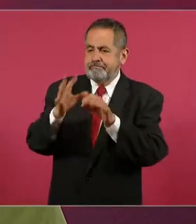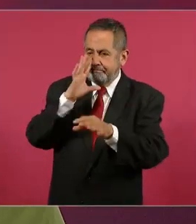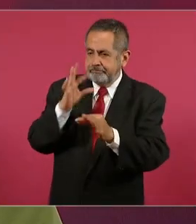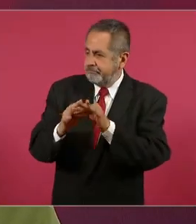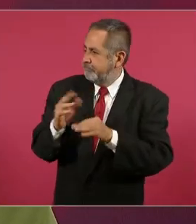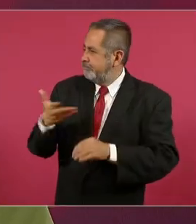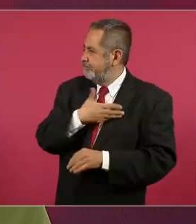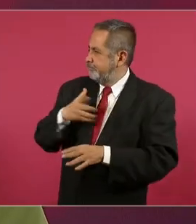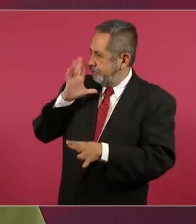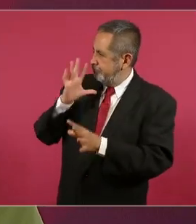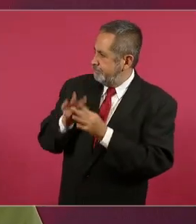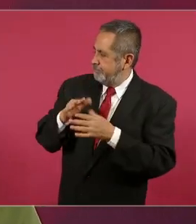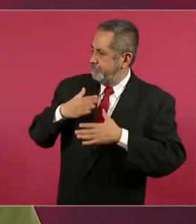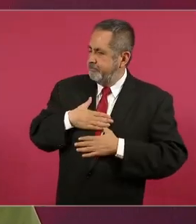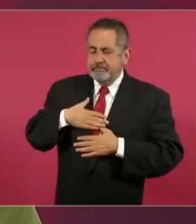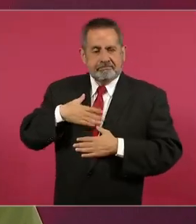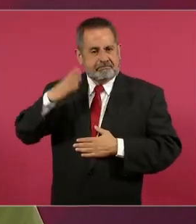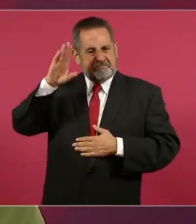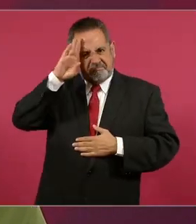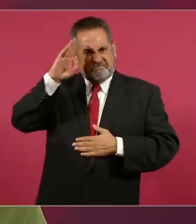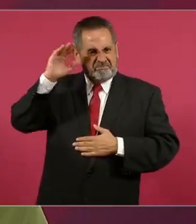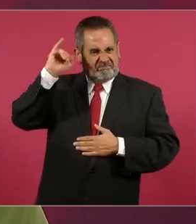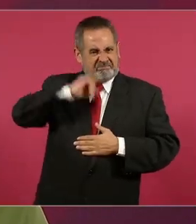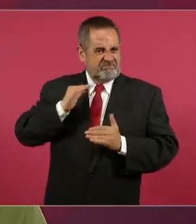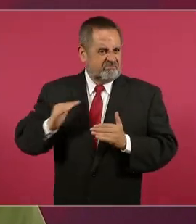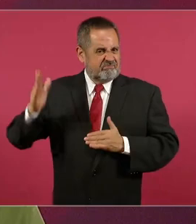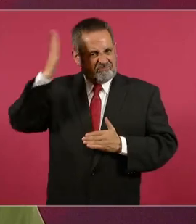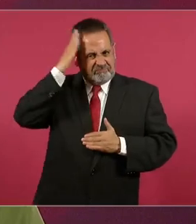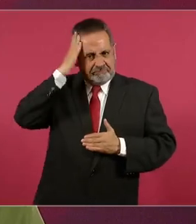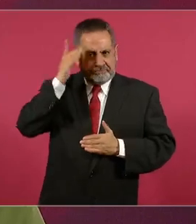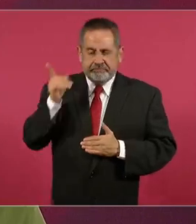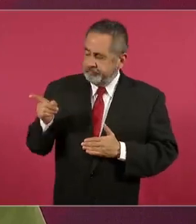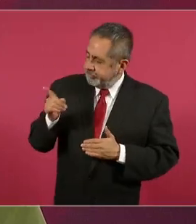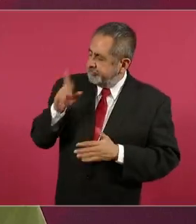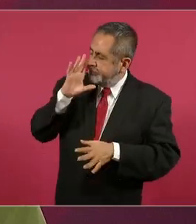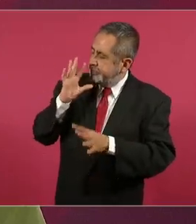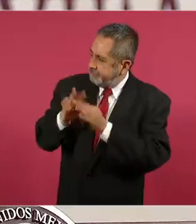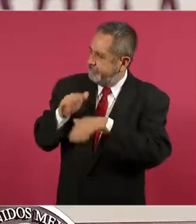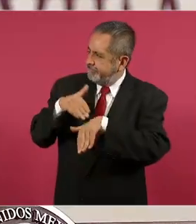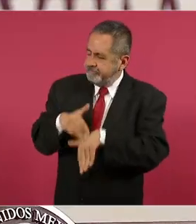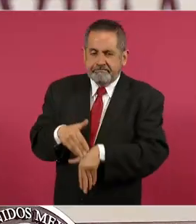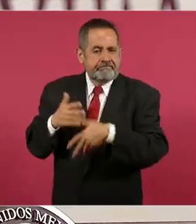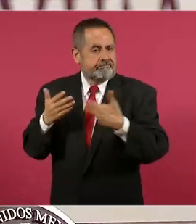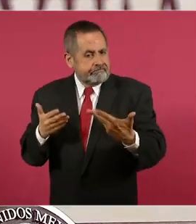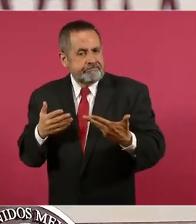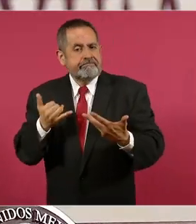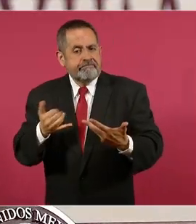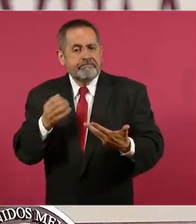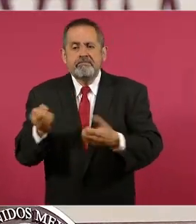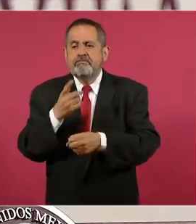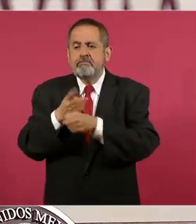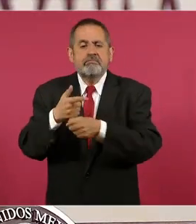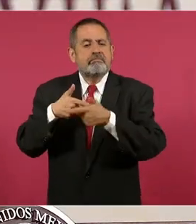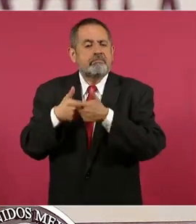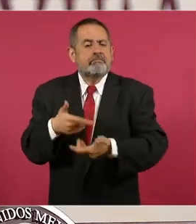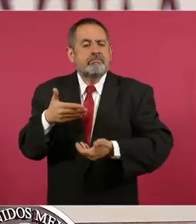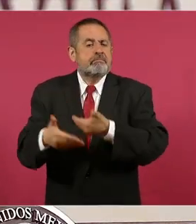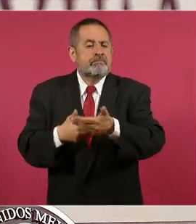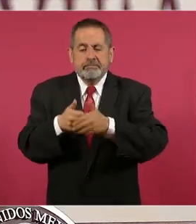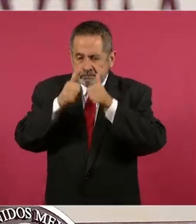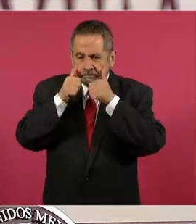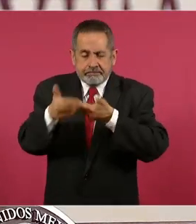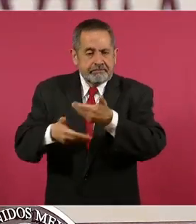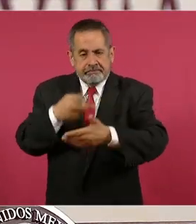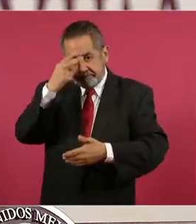señor presidente, nuestro comandante supremo, y de seguir teniendo la oportunidad de servir a México,